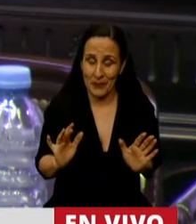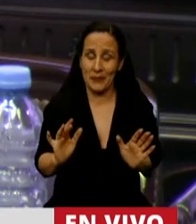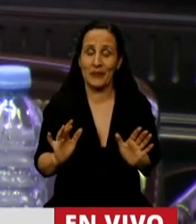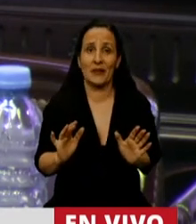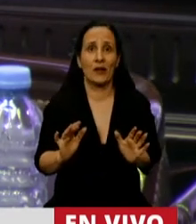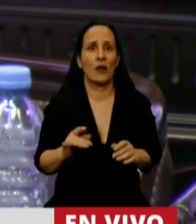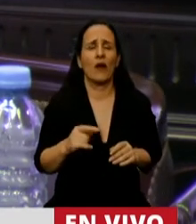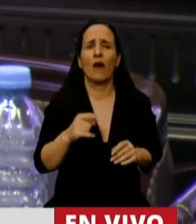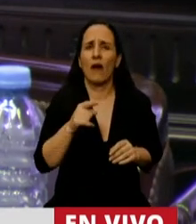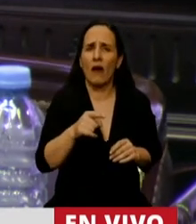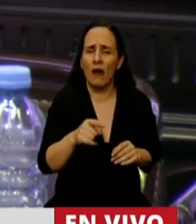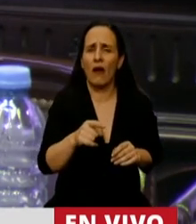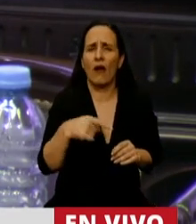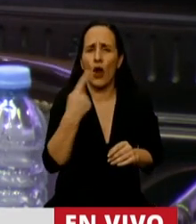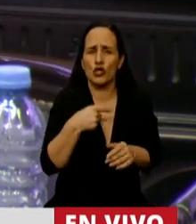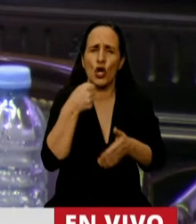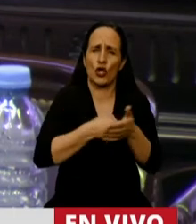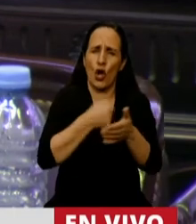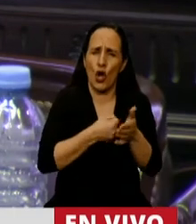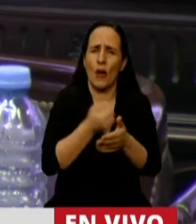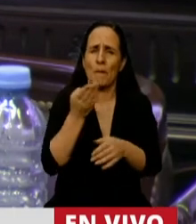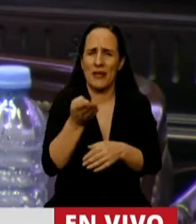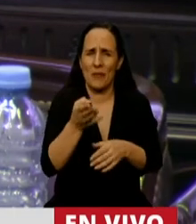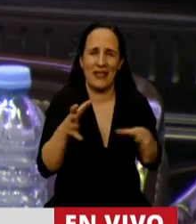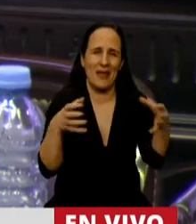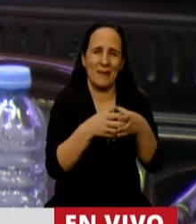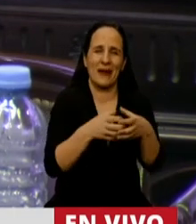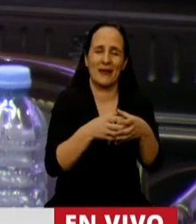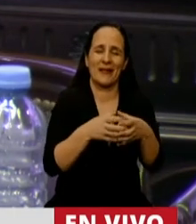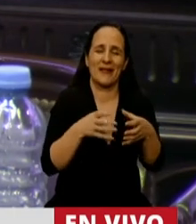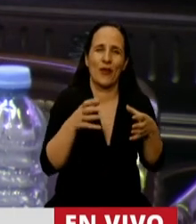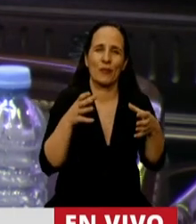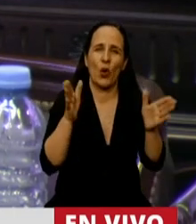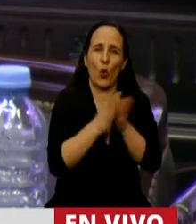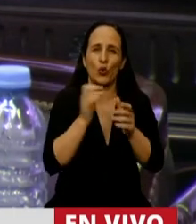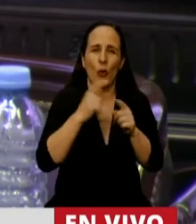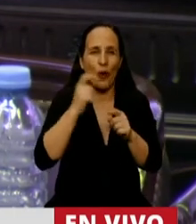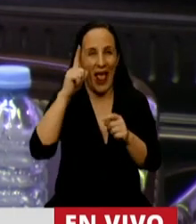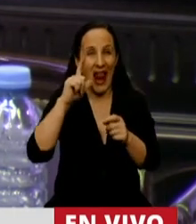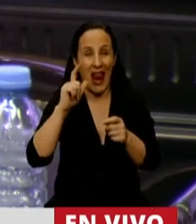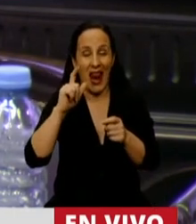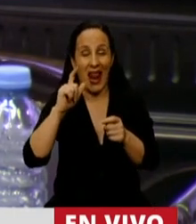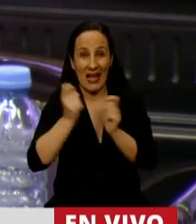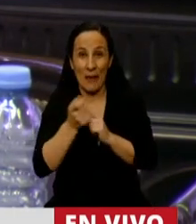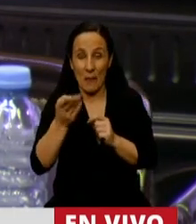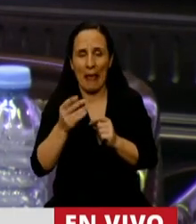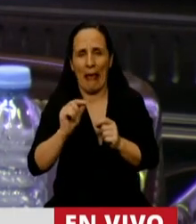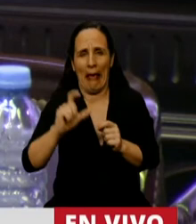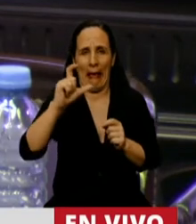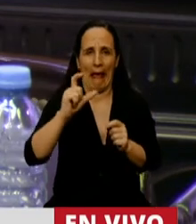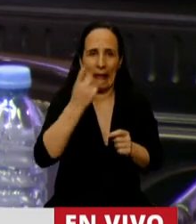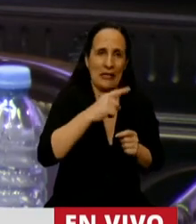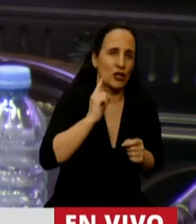al que hemos llegado después de insistentes pedidos de juntos por el cambio porque en un principio eran sólo 13 mil millones para cerrar